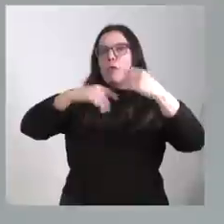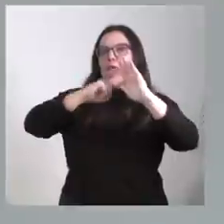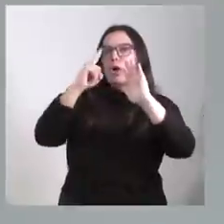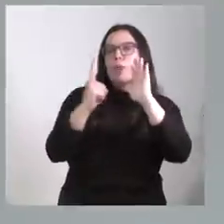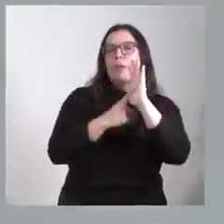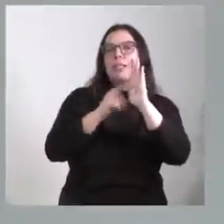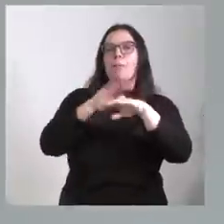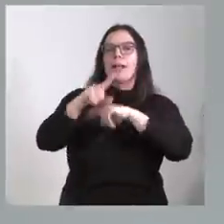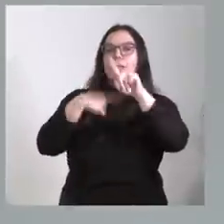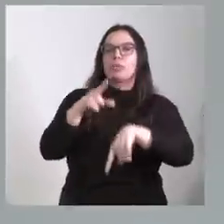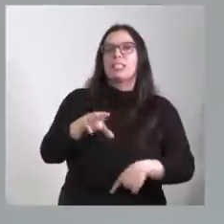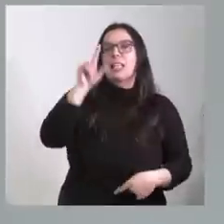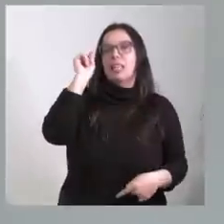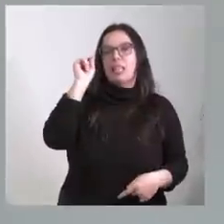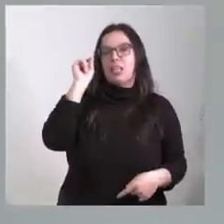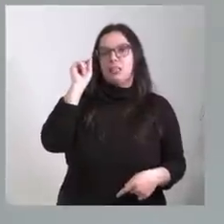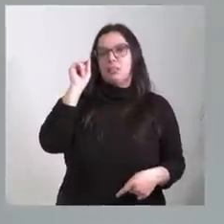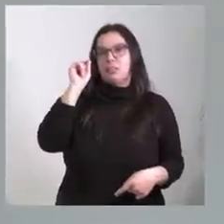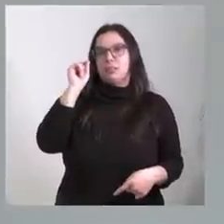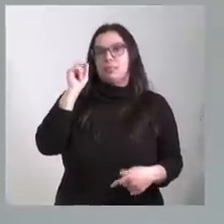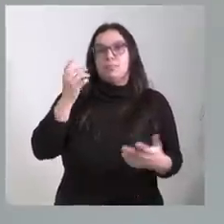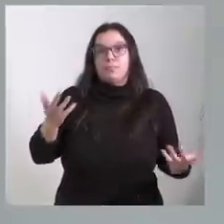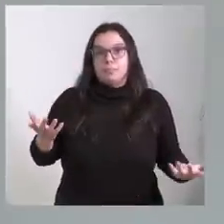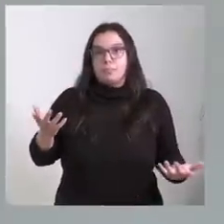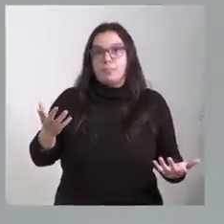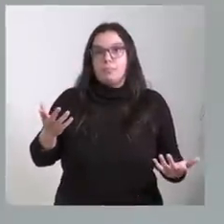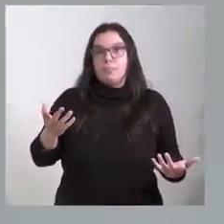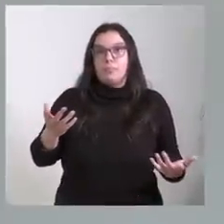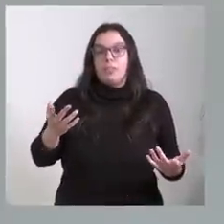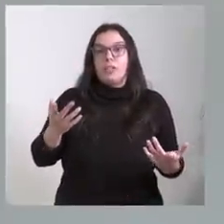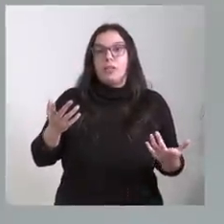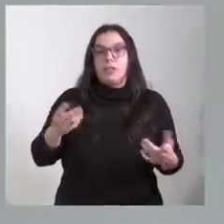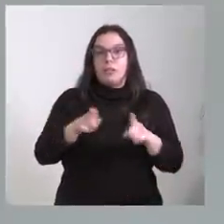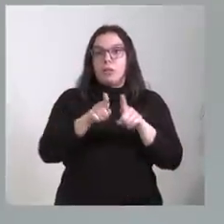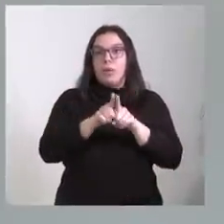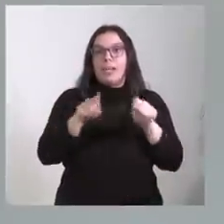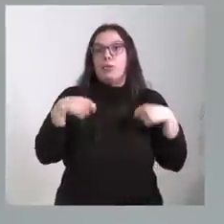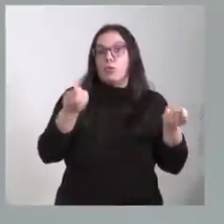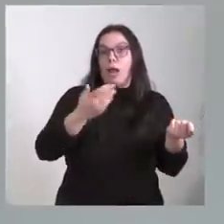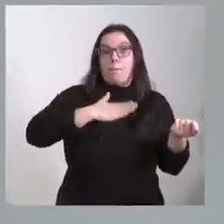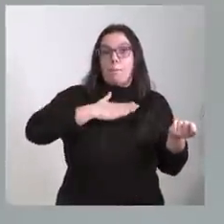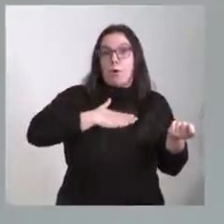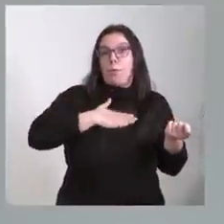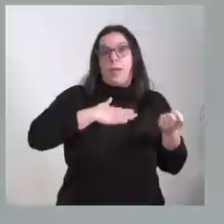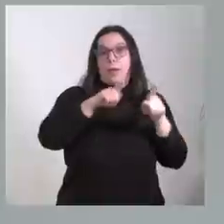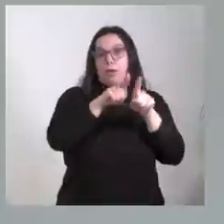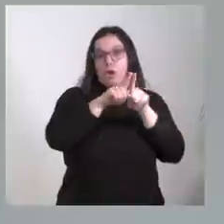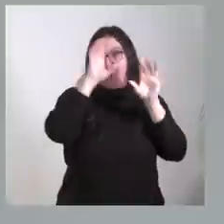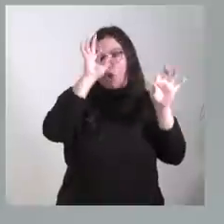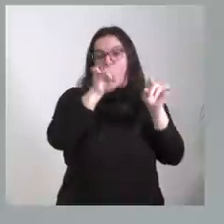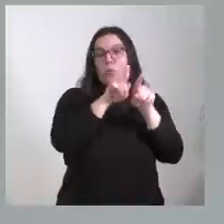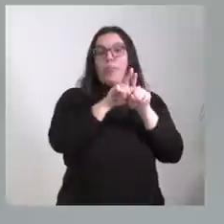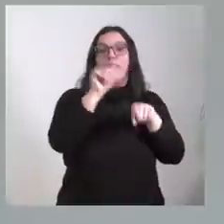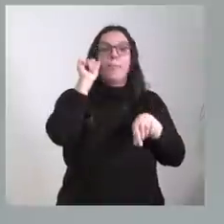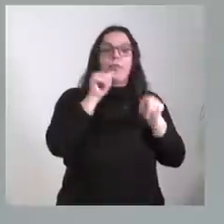a la hora de adoptar cualquier decisión la natural y propia de seguir con el embarazo y la otra que pues que nosotros consideramos